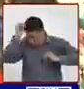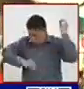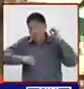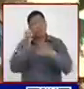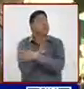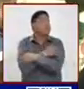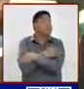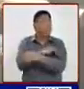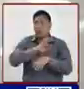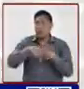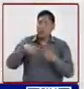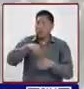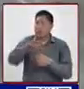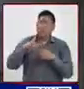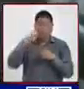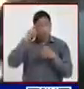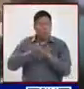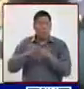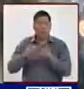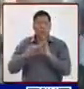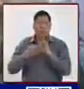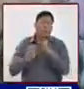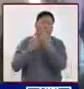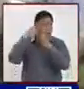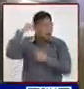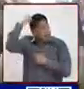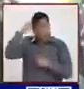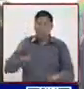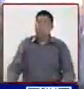Oruro, especialmente al Pacto de la Unidad.